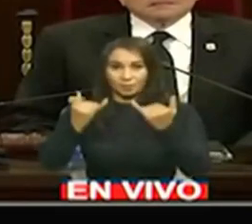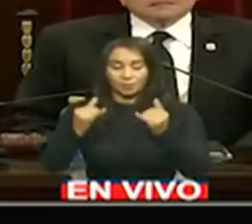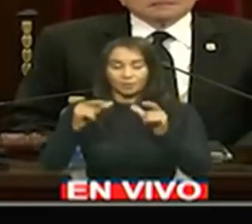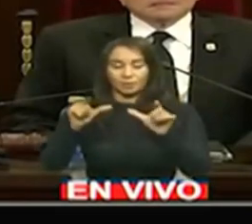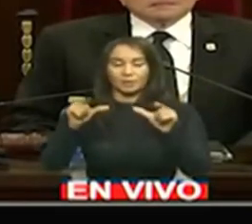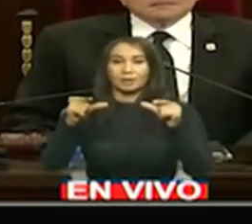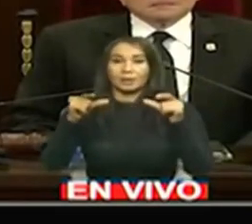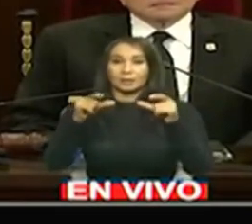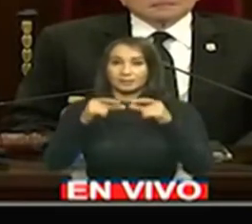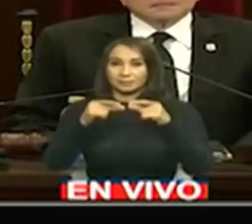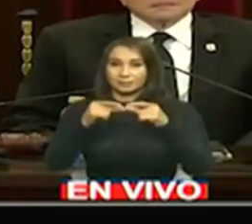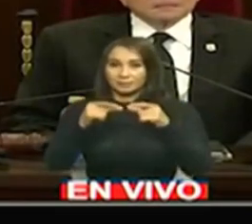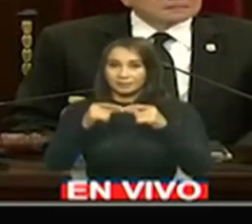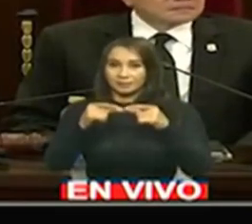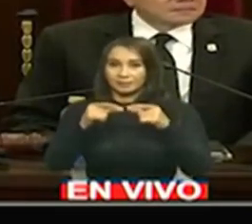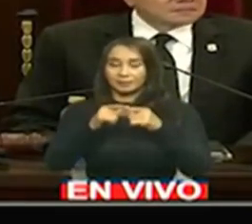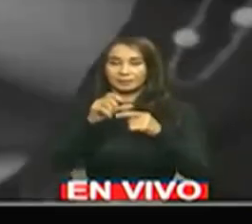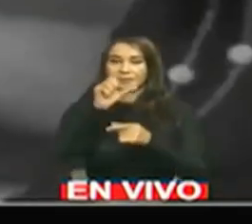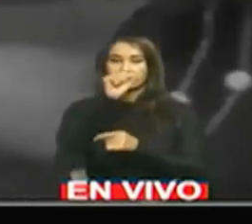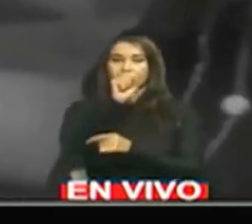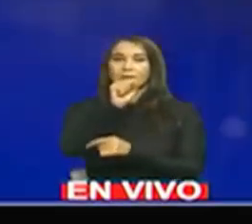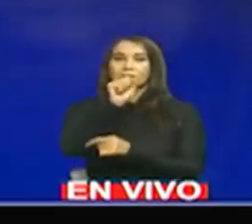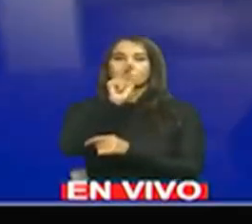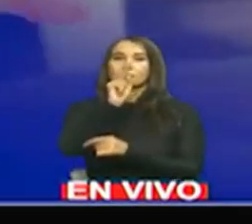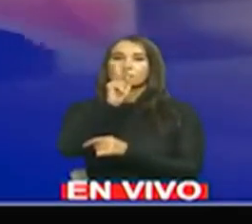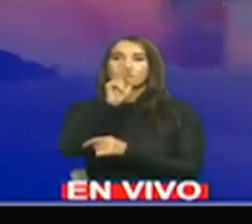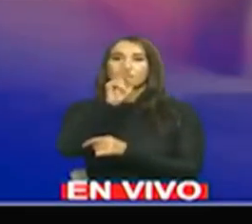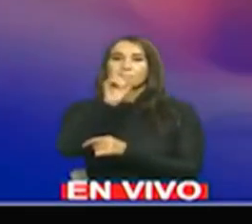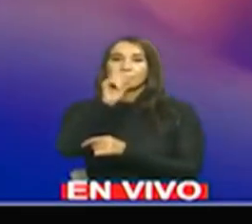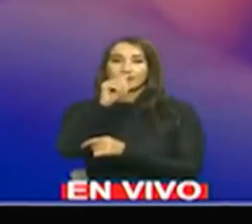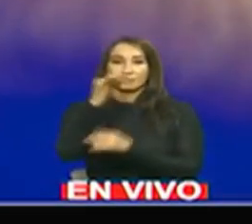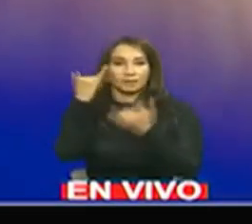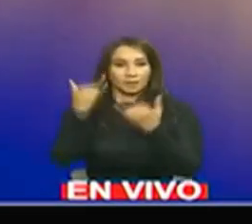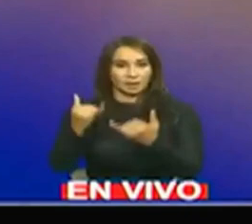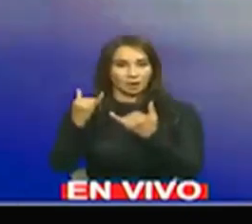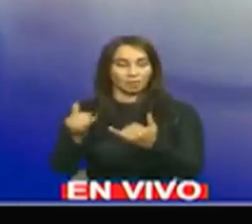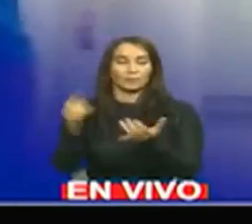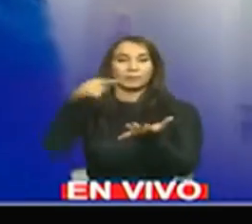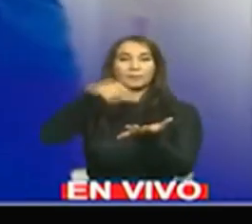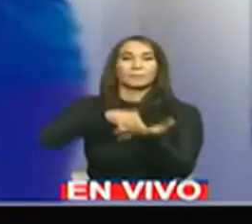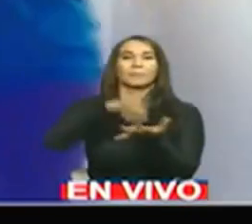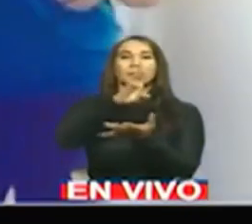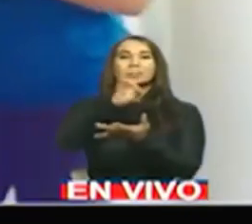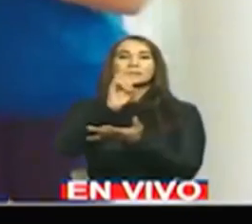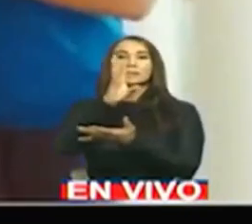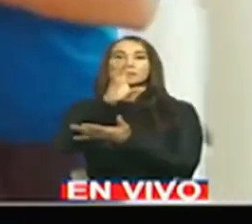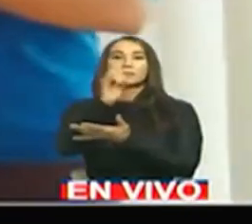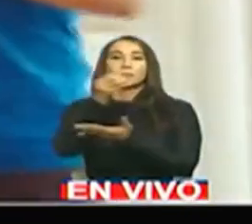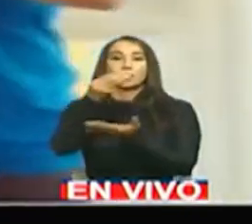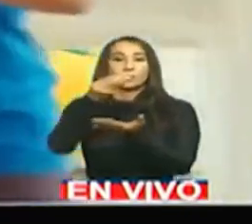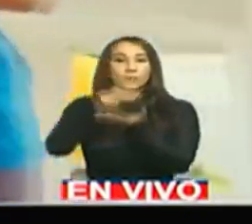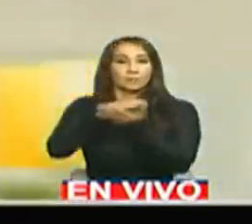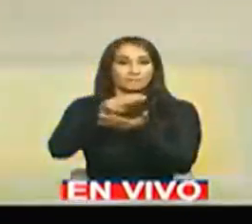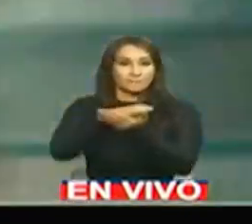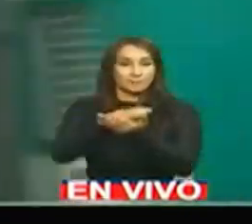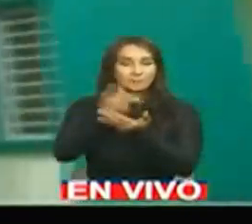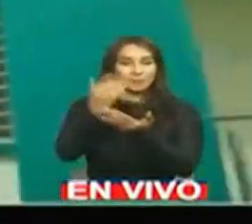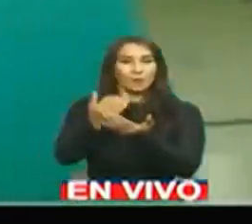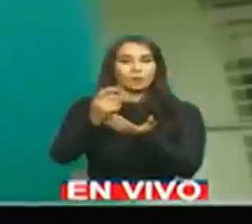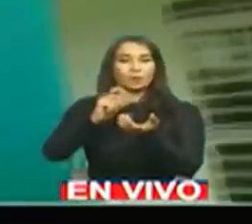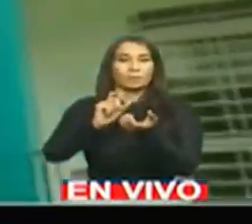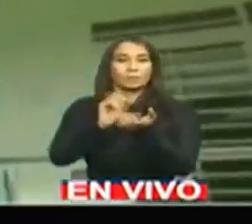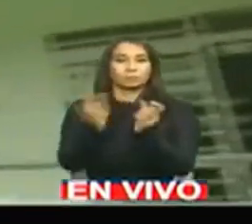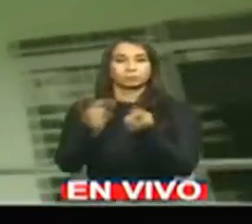tarjeta Supérate, que tiene un monto actual de 1.650 pesos, el cual hemos doblado